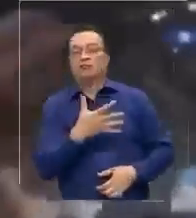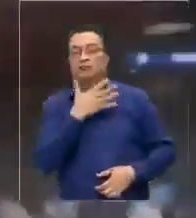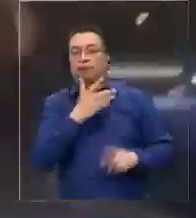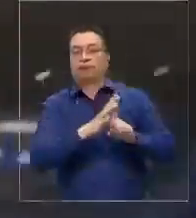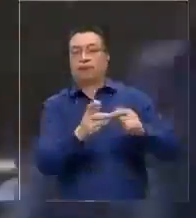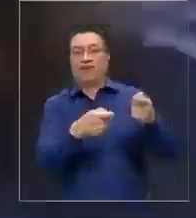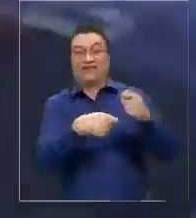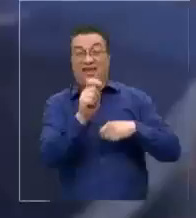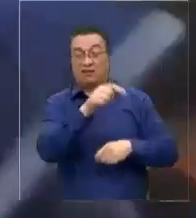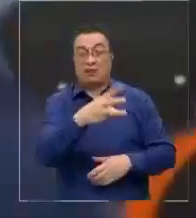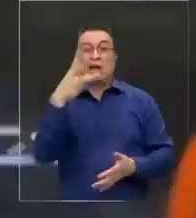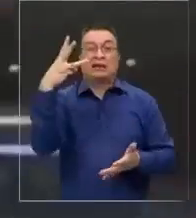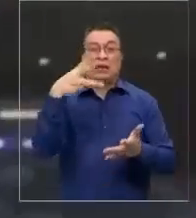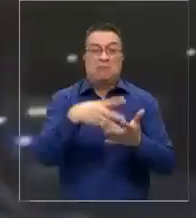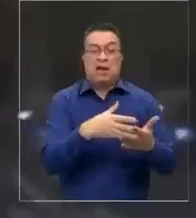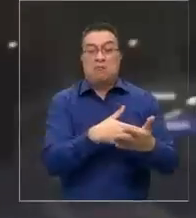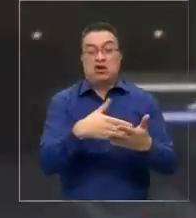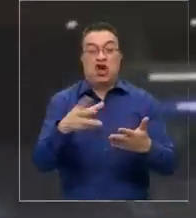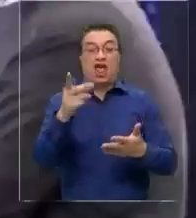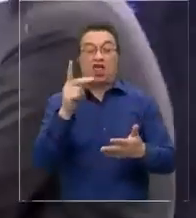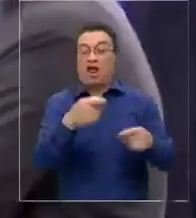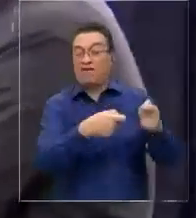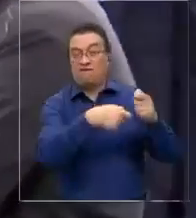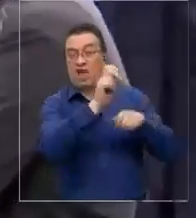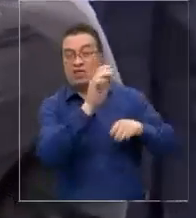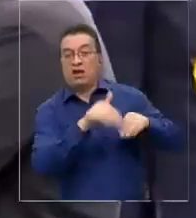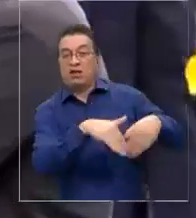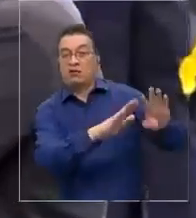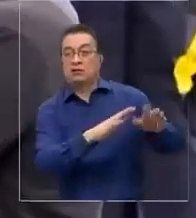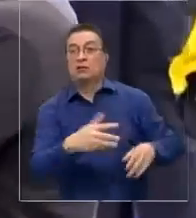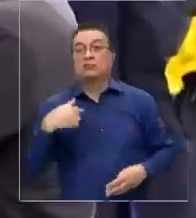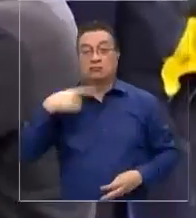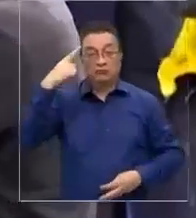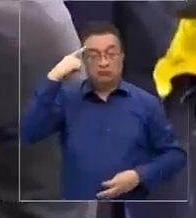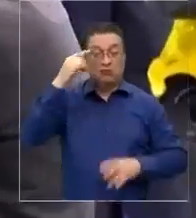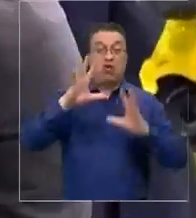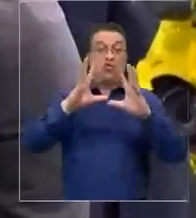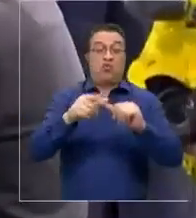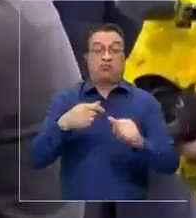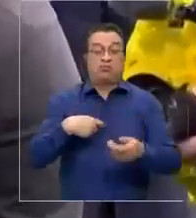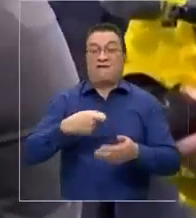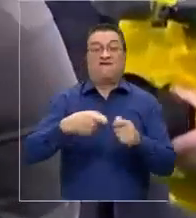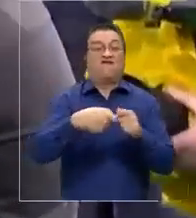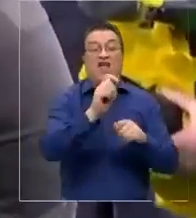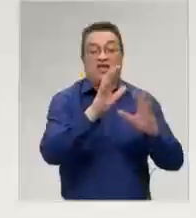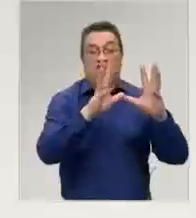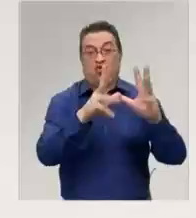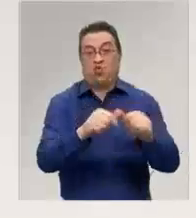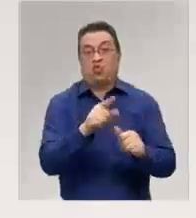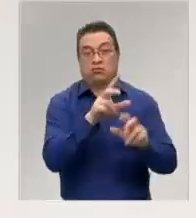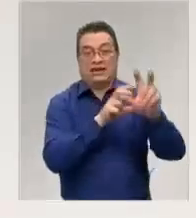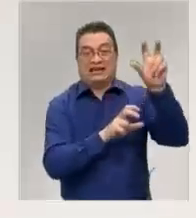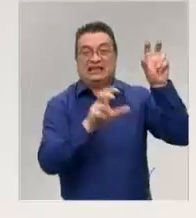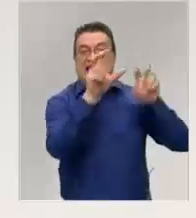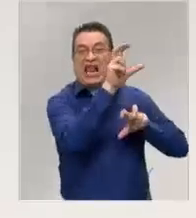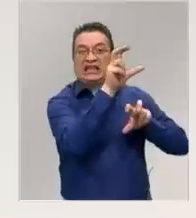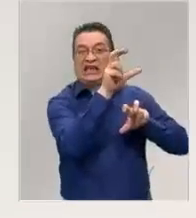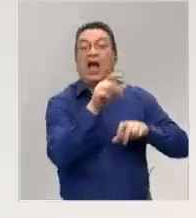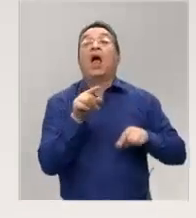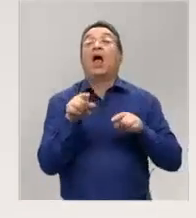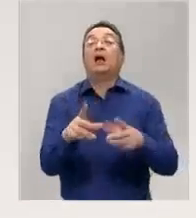valor superará los $3,000 millones. He tomado la decisión de vender el club. Por favor, sepan que esta ha sido una